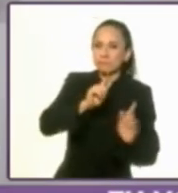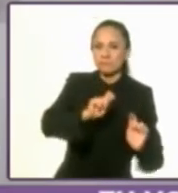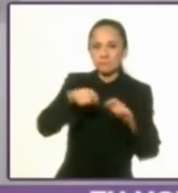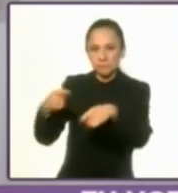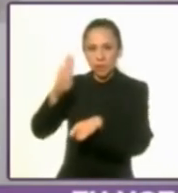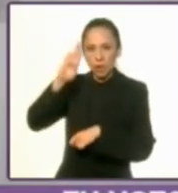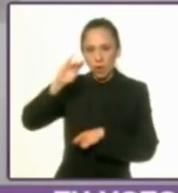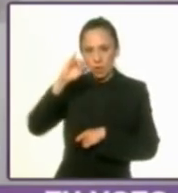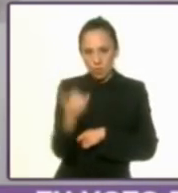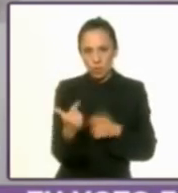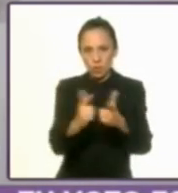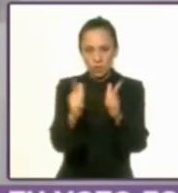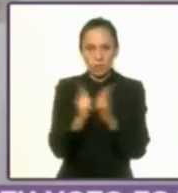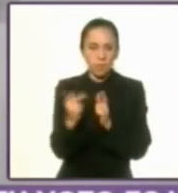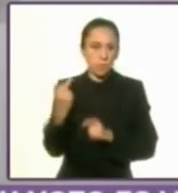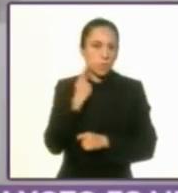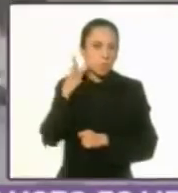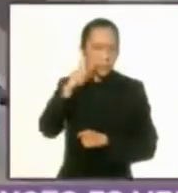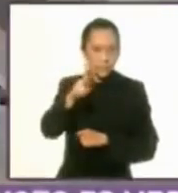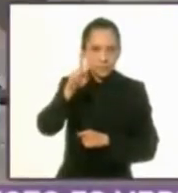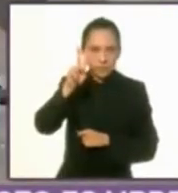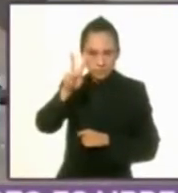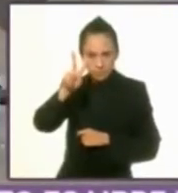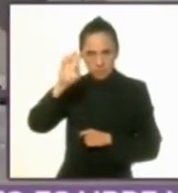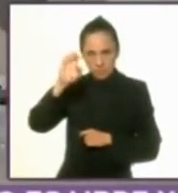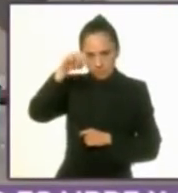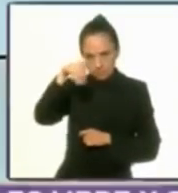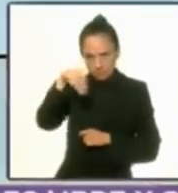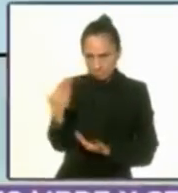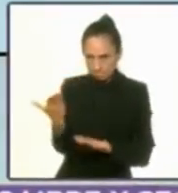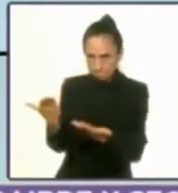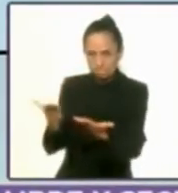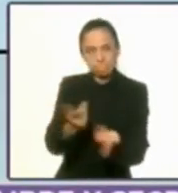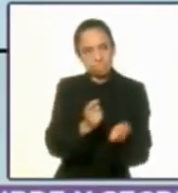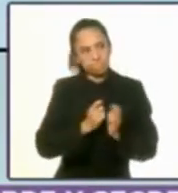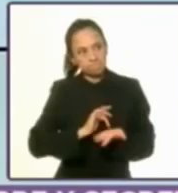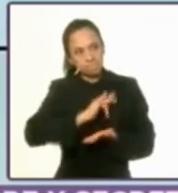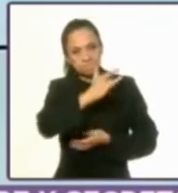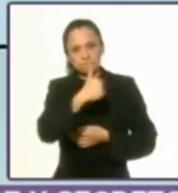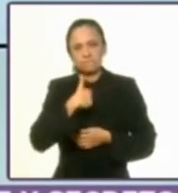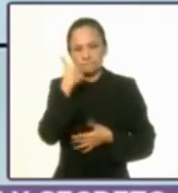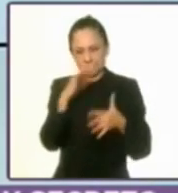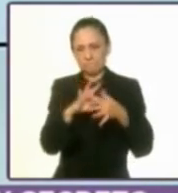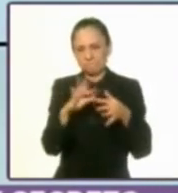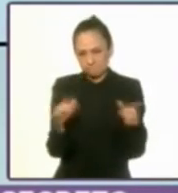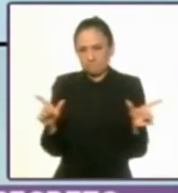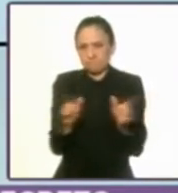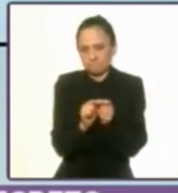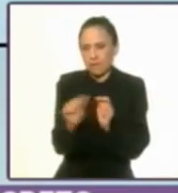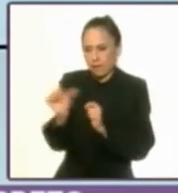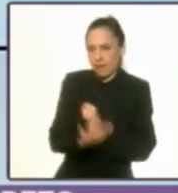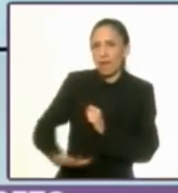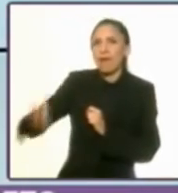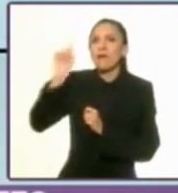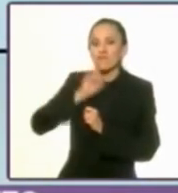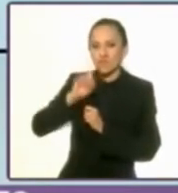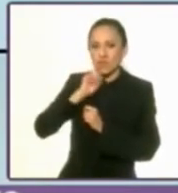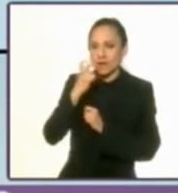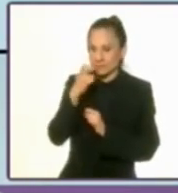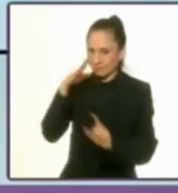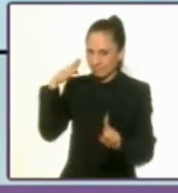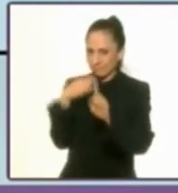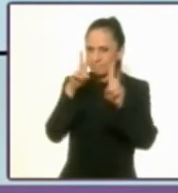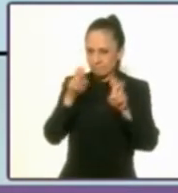partido verde ecologista de méxico adelante gracias a mí me gustaría comentar de manera muy breve el tema de las mujeres que es muy relevante en esta